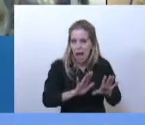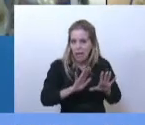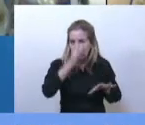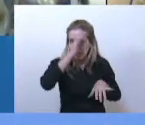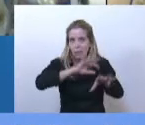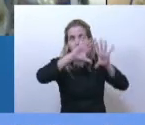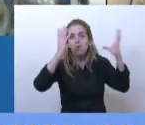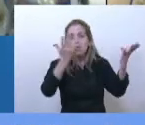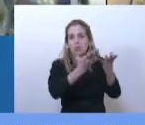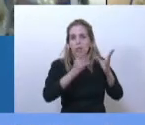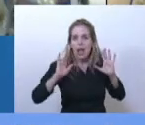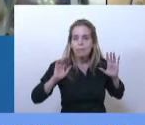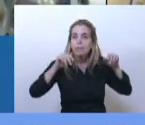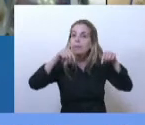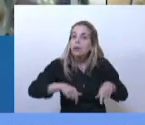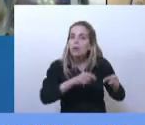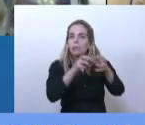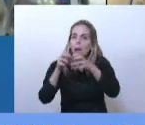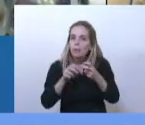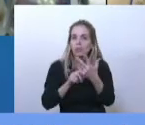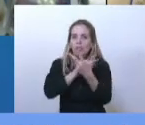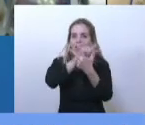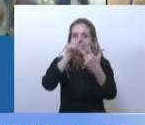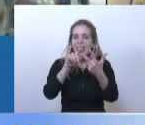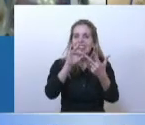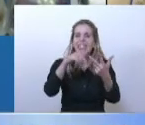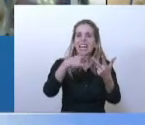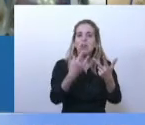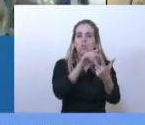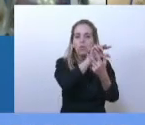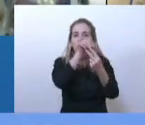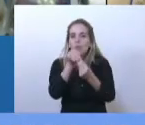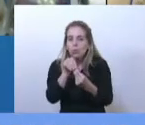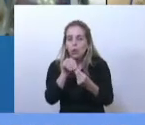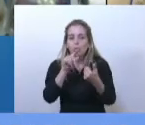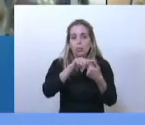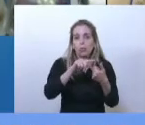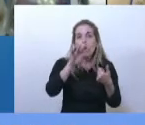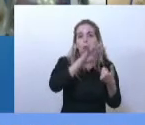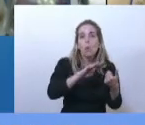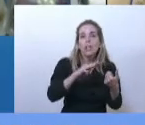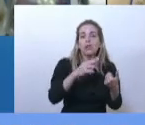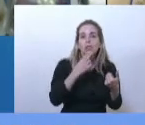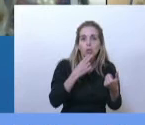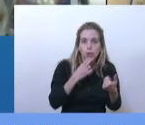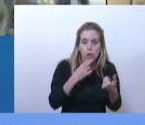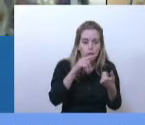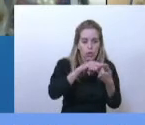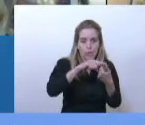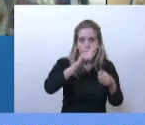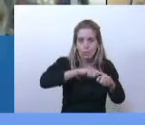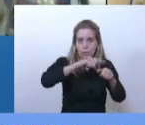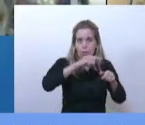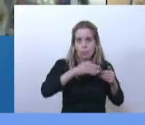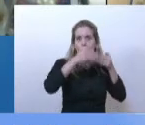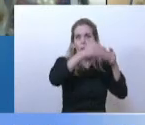y hoy estamos tratando tres decretos de necesidad y urgencia que van en esta dirección el 411 que es la prórroga de otros